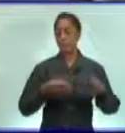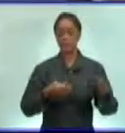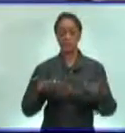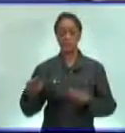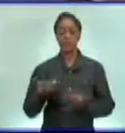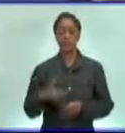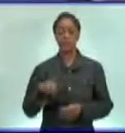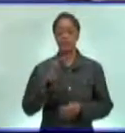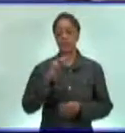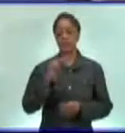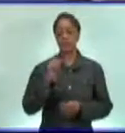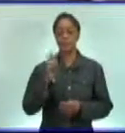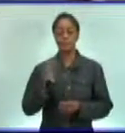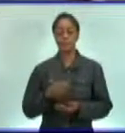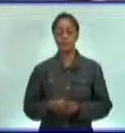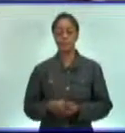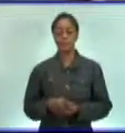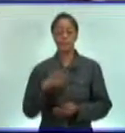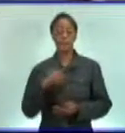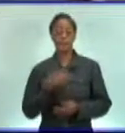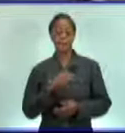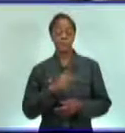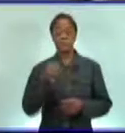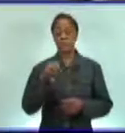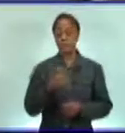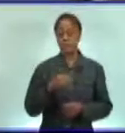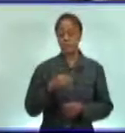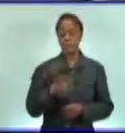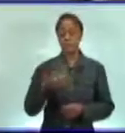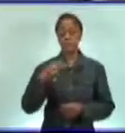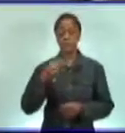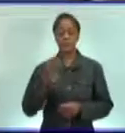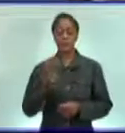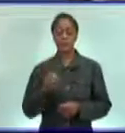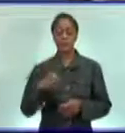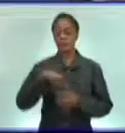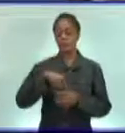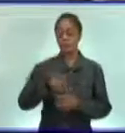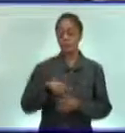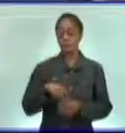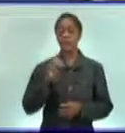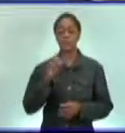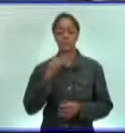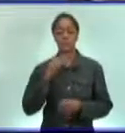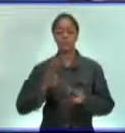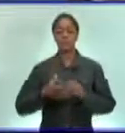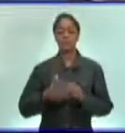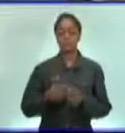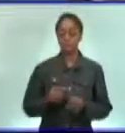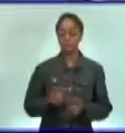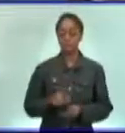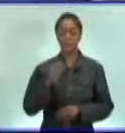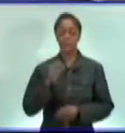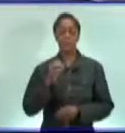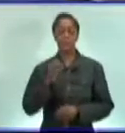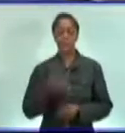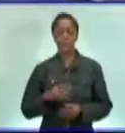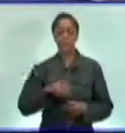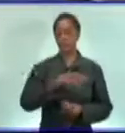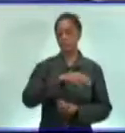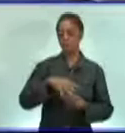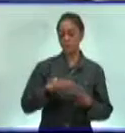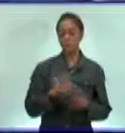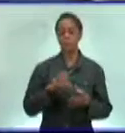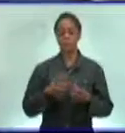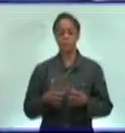el citoplasma. Mientras que en la célula eucariota su núcleo sí está bien formado, presenta una envoltura